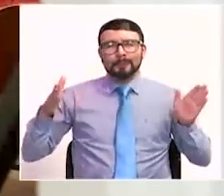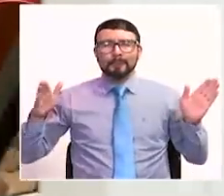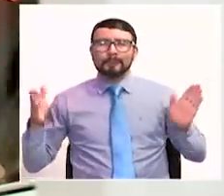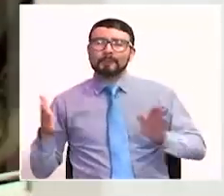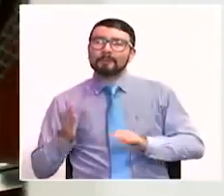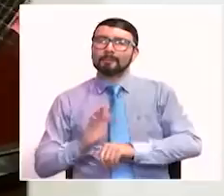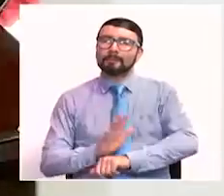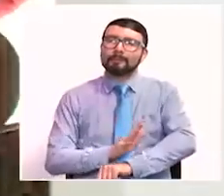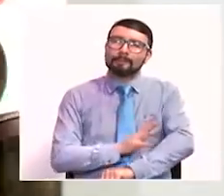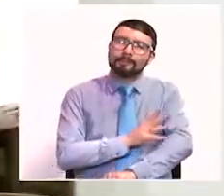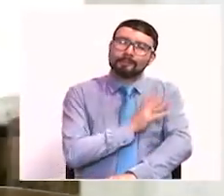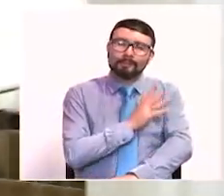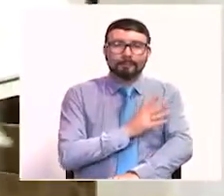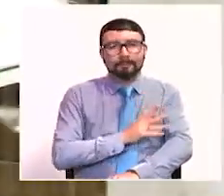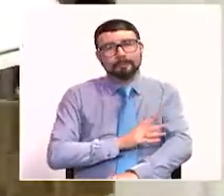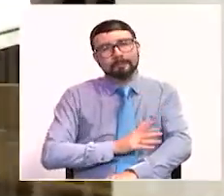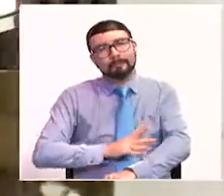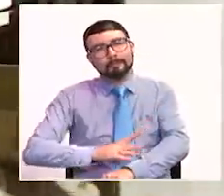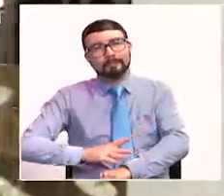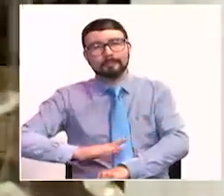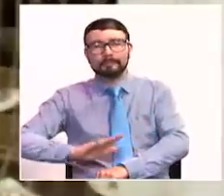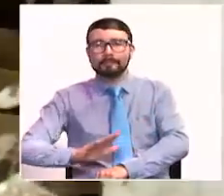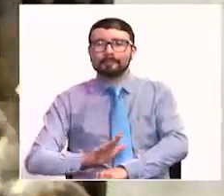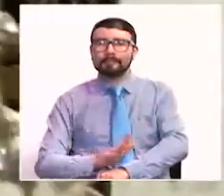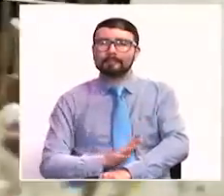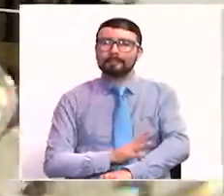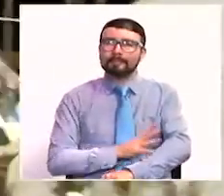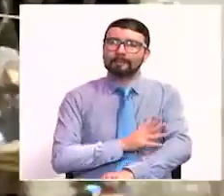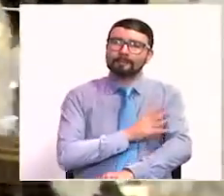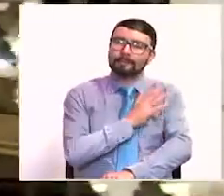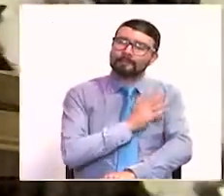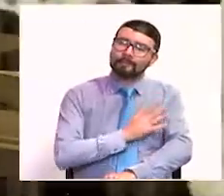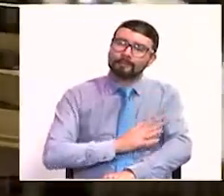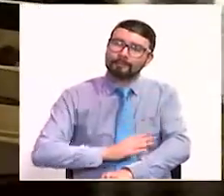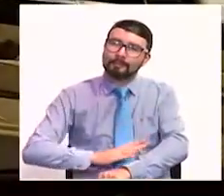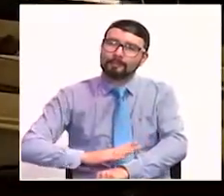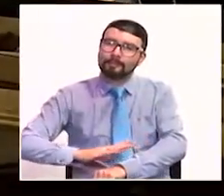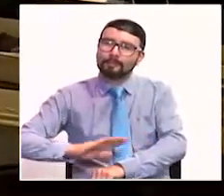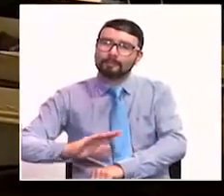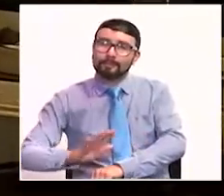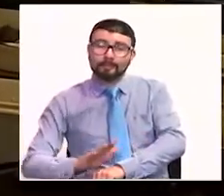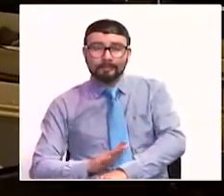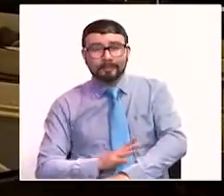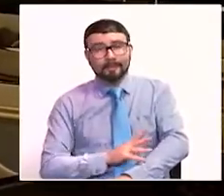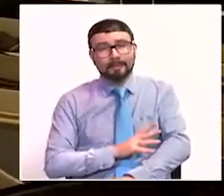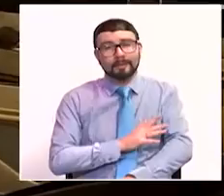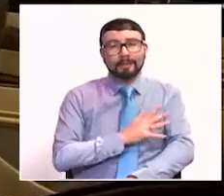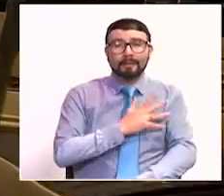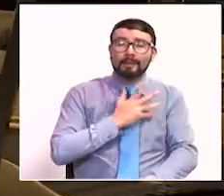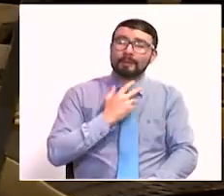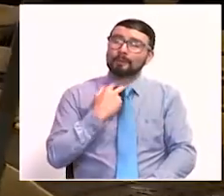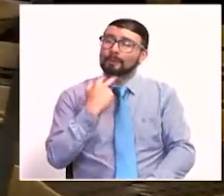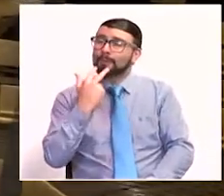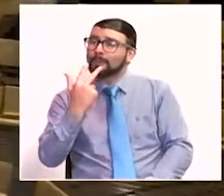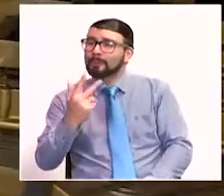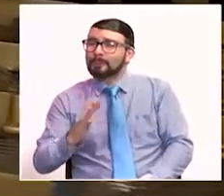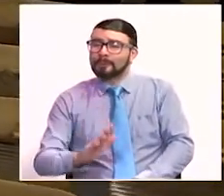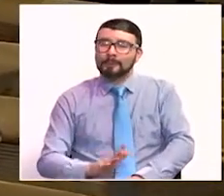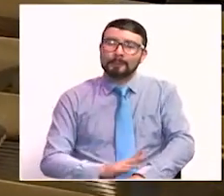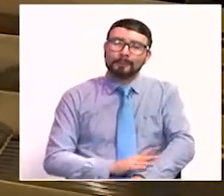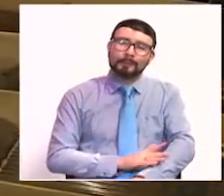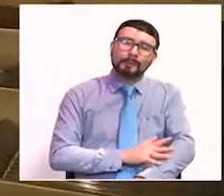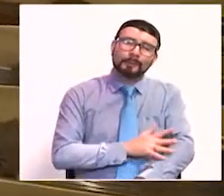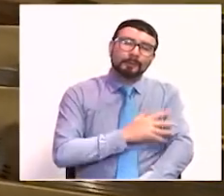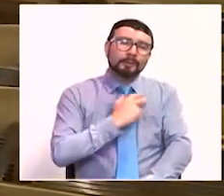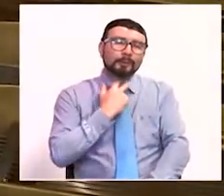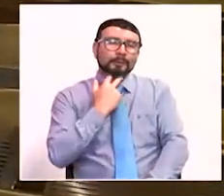la. La la la la la la, cantando, cantando, al